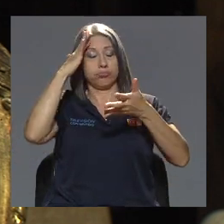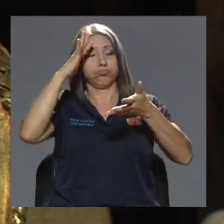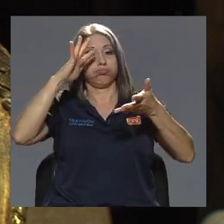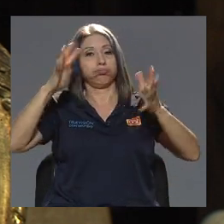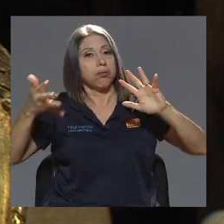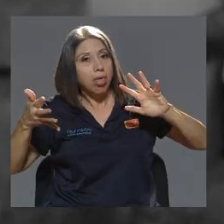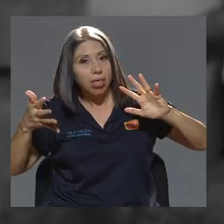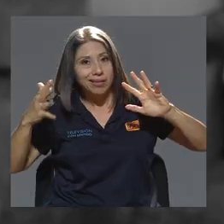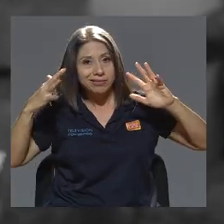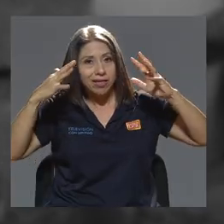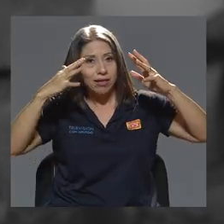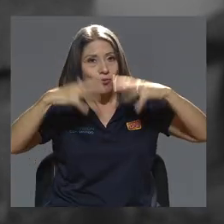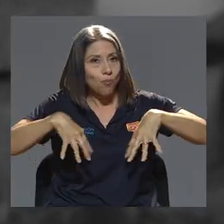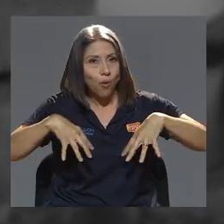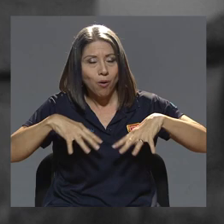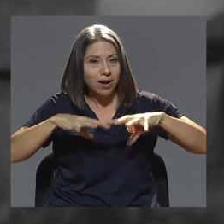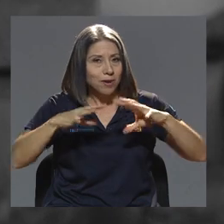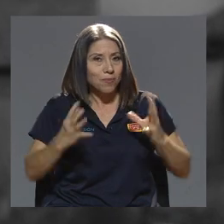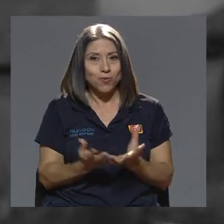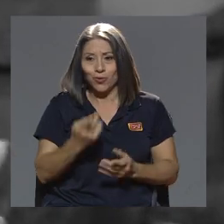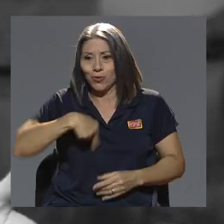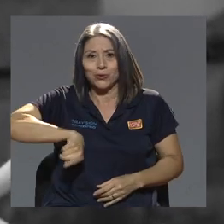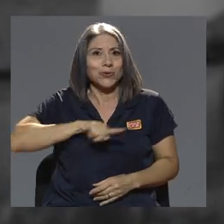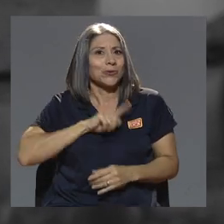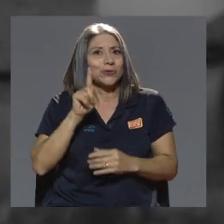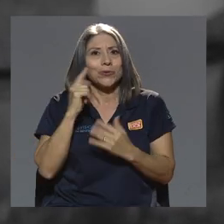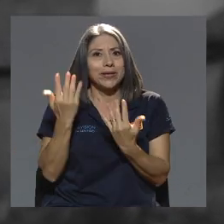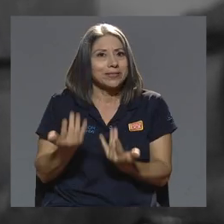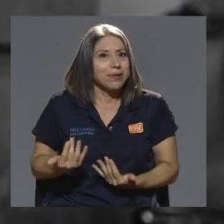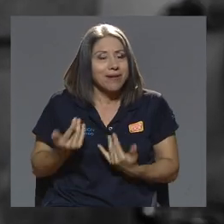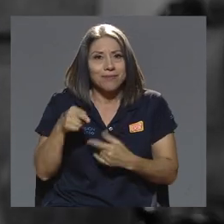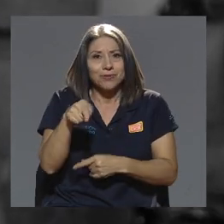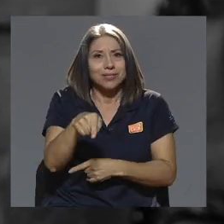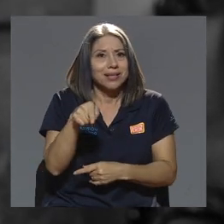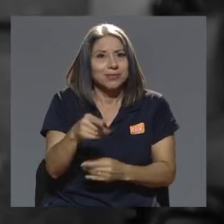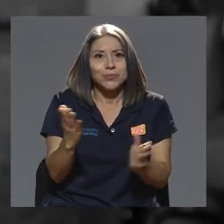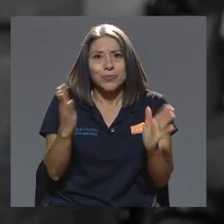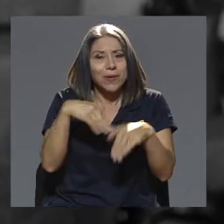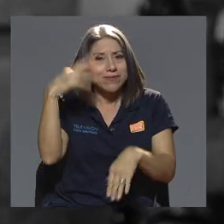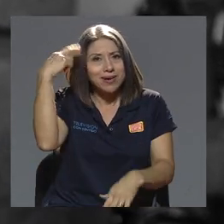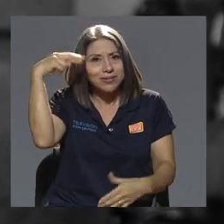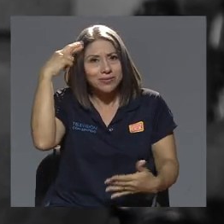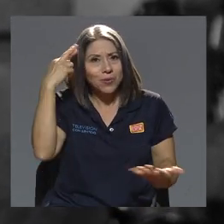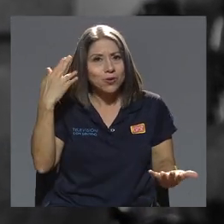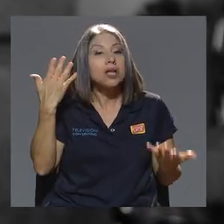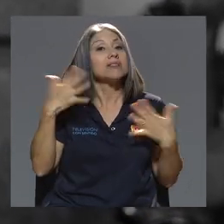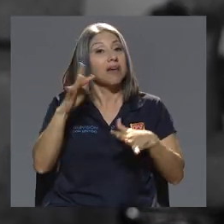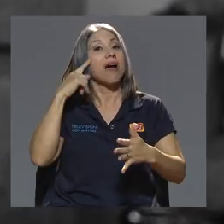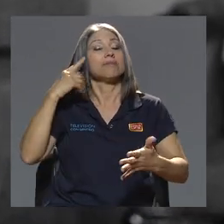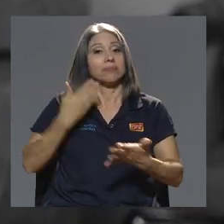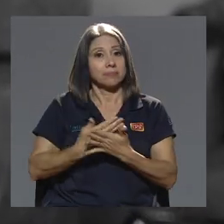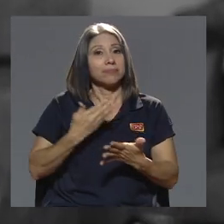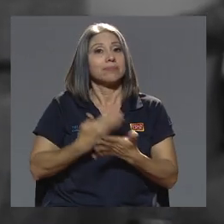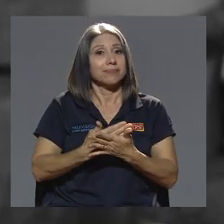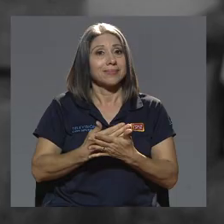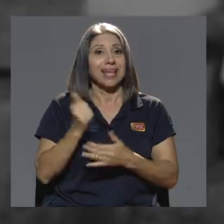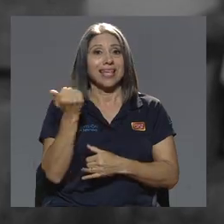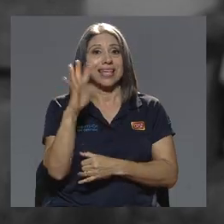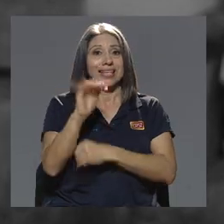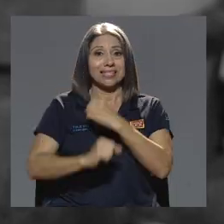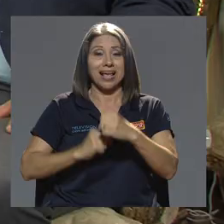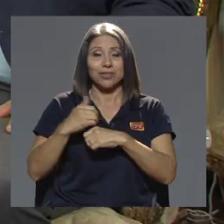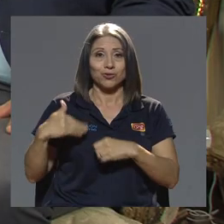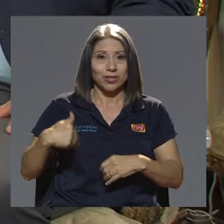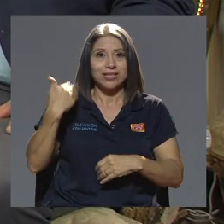esperábamos por ninguna parte. No había ninguna razón. Como ha quedado comprobado 15 años